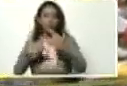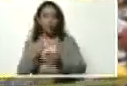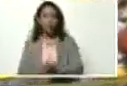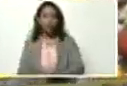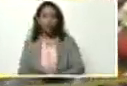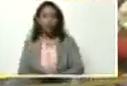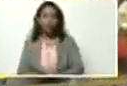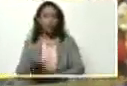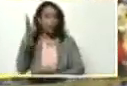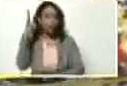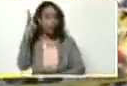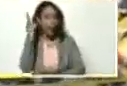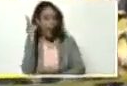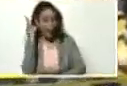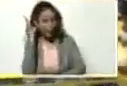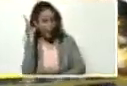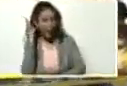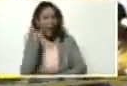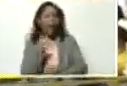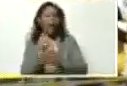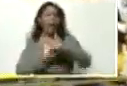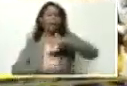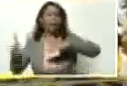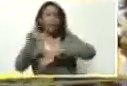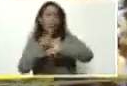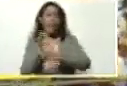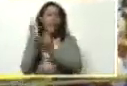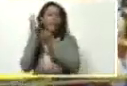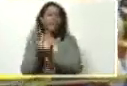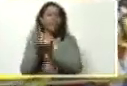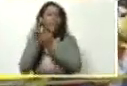Rodríguez, licenciada en fisioterapia.